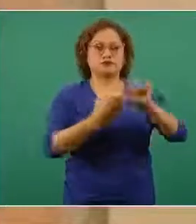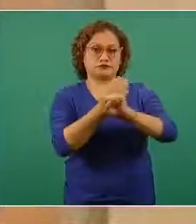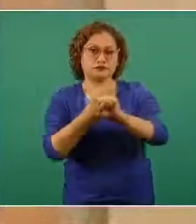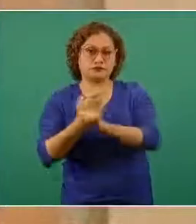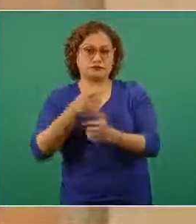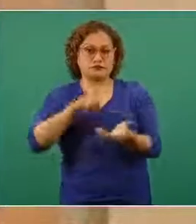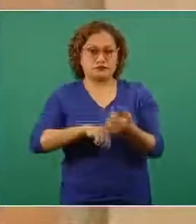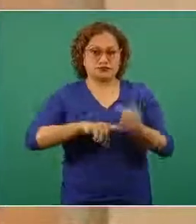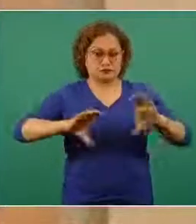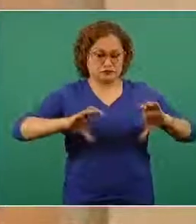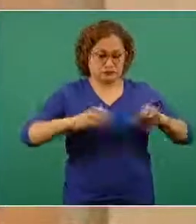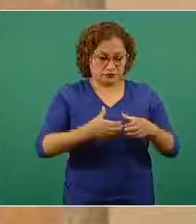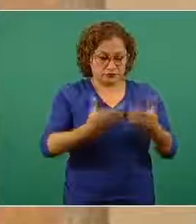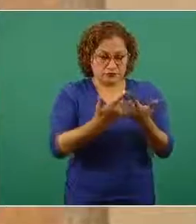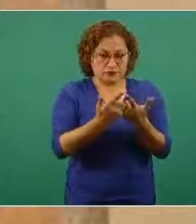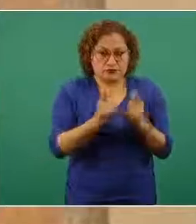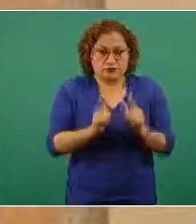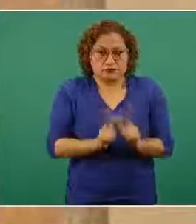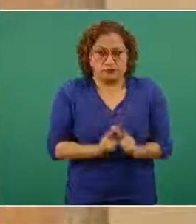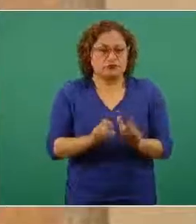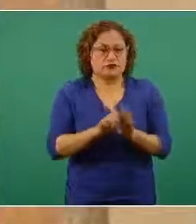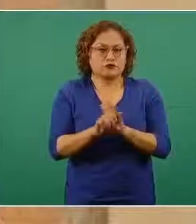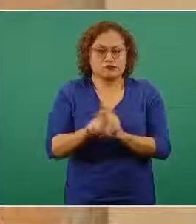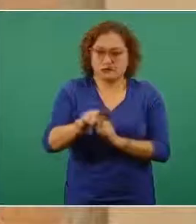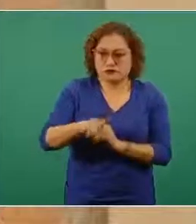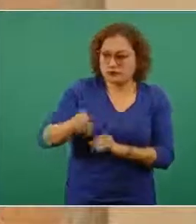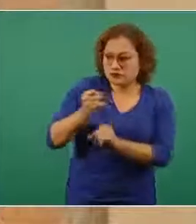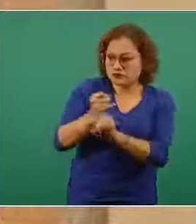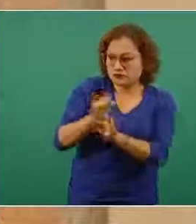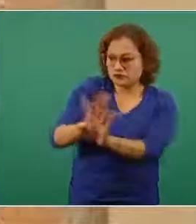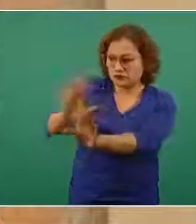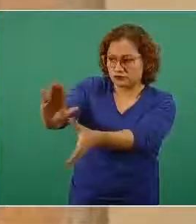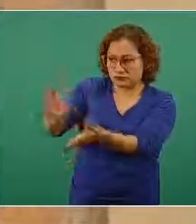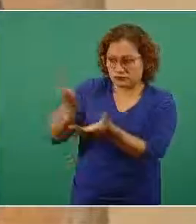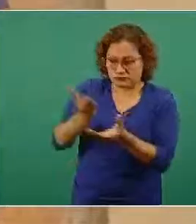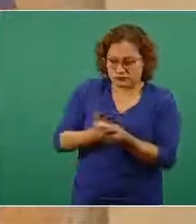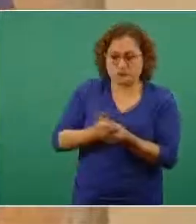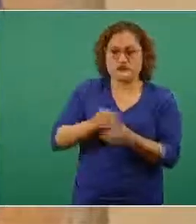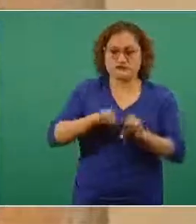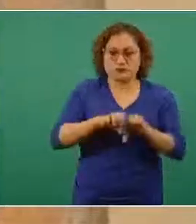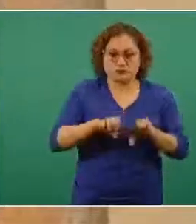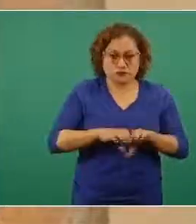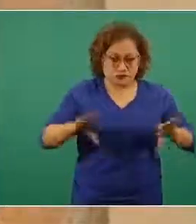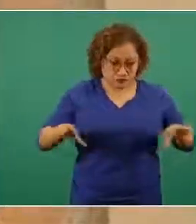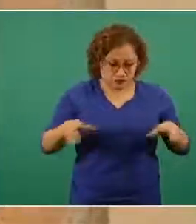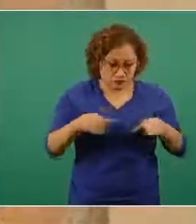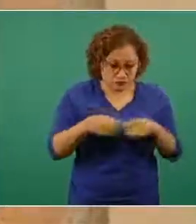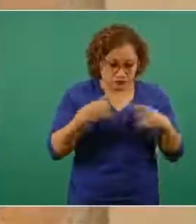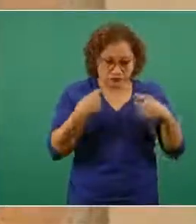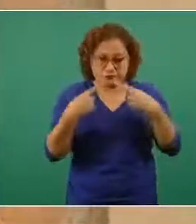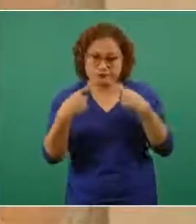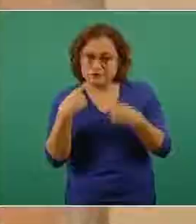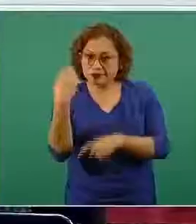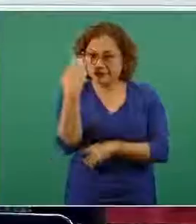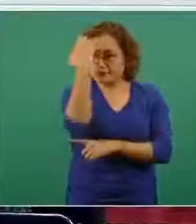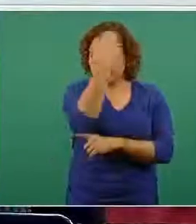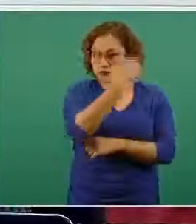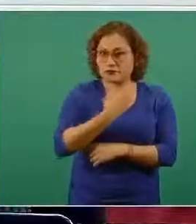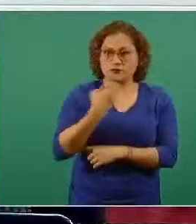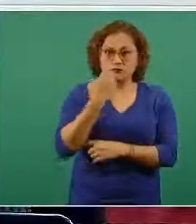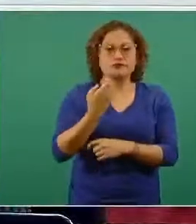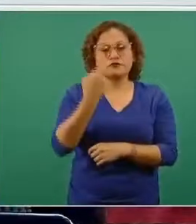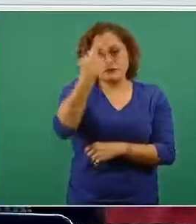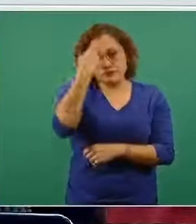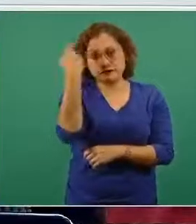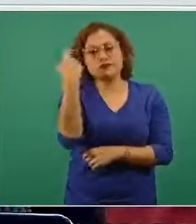permiten hacer después de la revisión de los expedientes y se obtiene una revisión de los resúmenes clínicos,